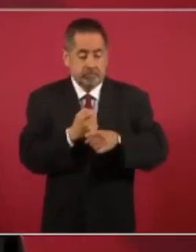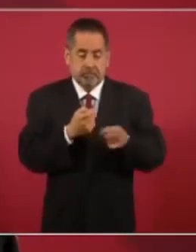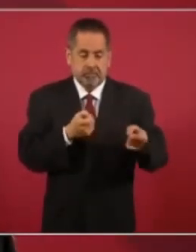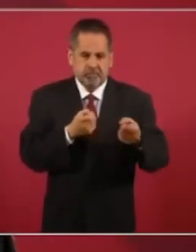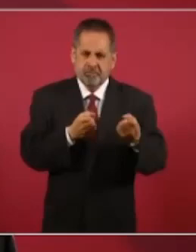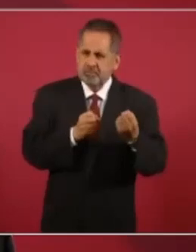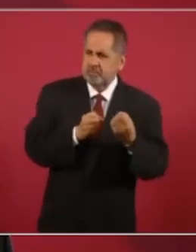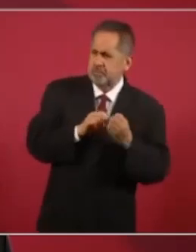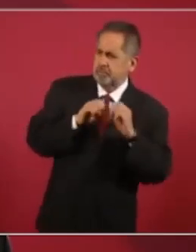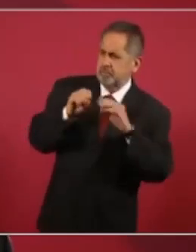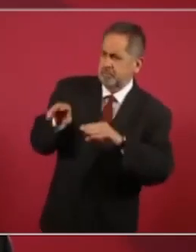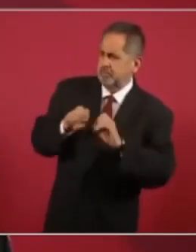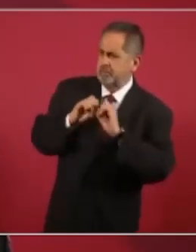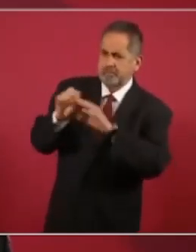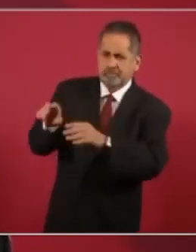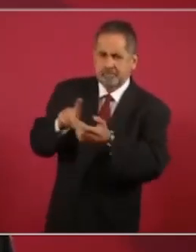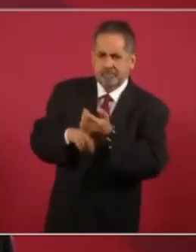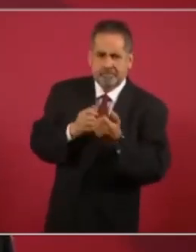bastantes armas,